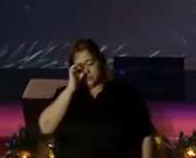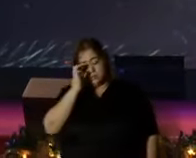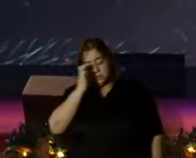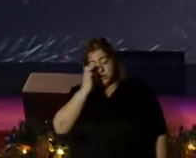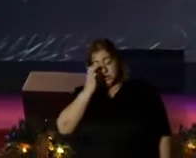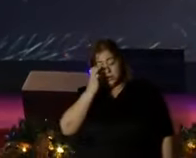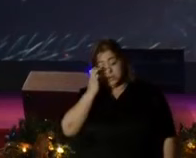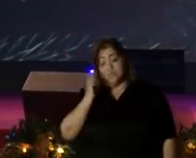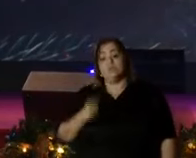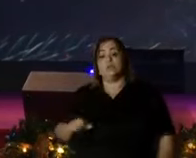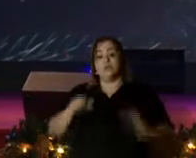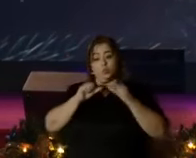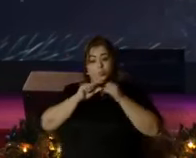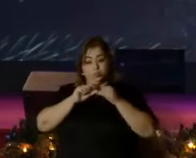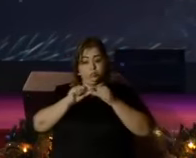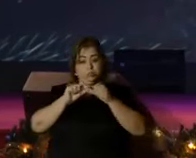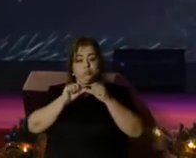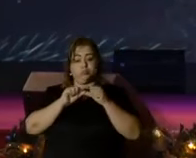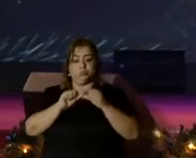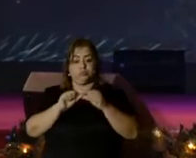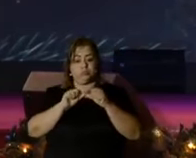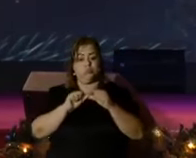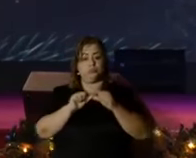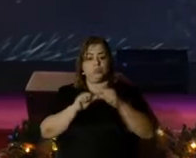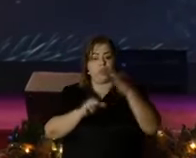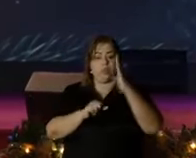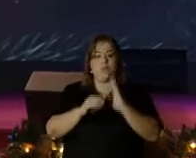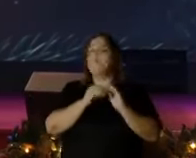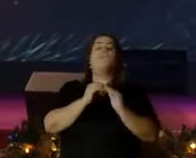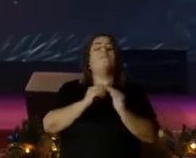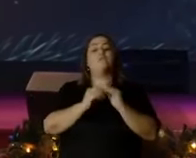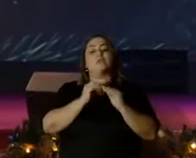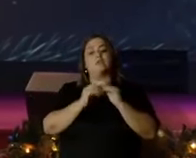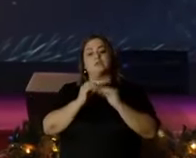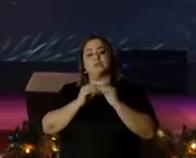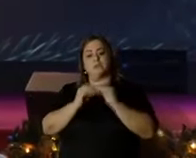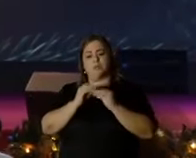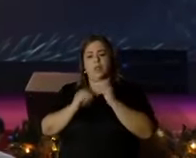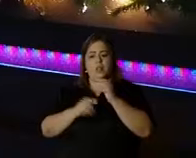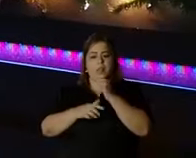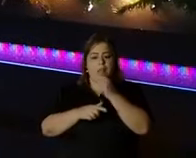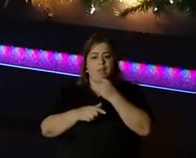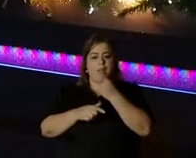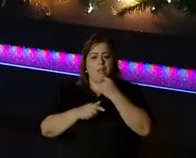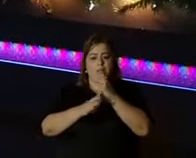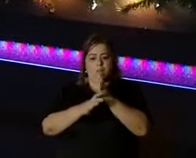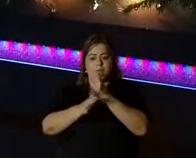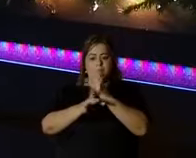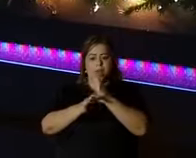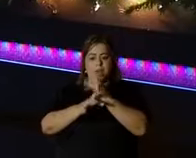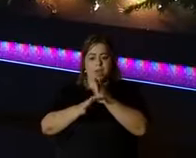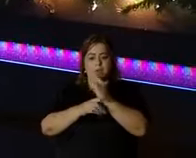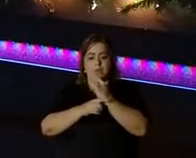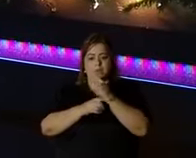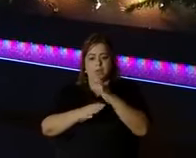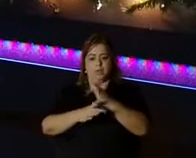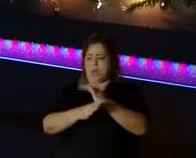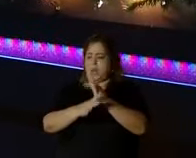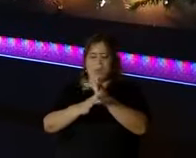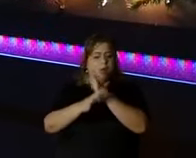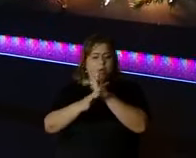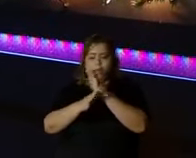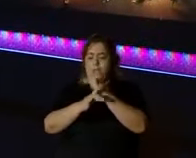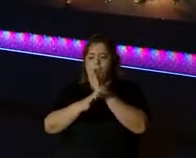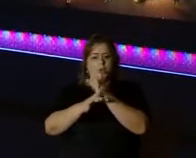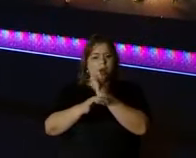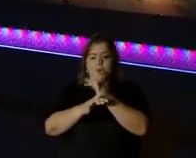ahí está, sigue, sigue, sigue, sigue, sigue. Sigue, sigue, sigue, sigue. Sigue hablando en lengua, sigue hablando en lengua. Sigue adorando, sigue adorando.